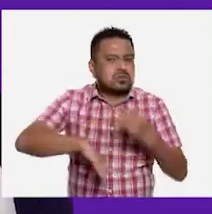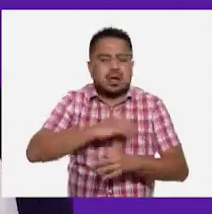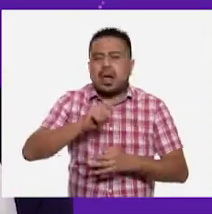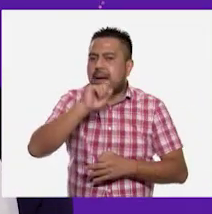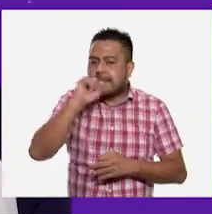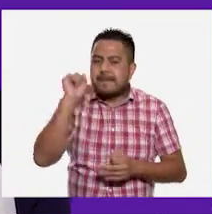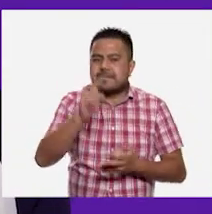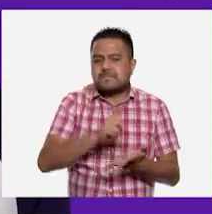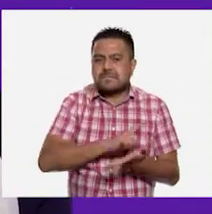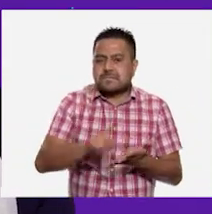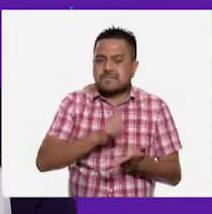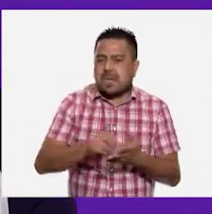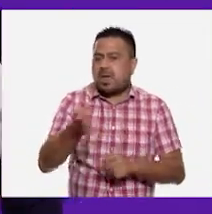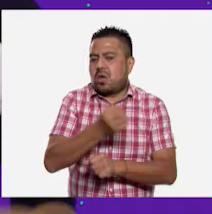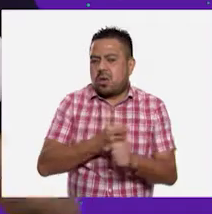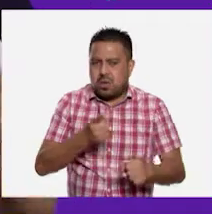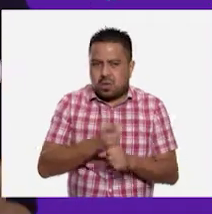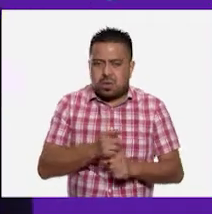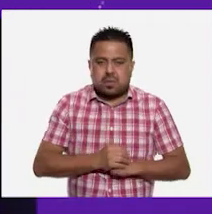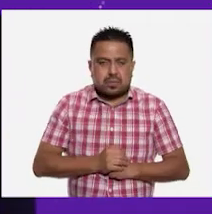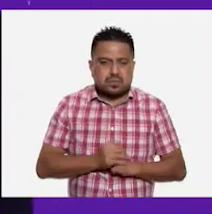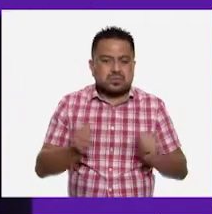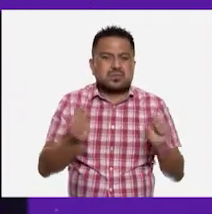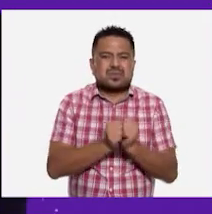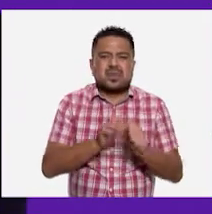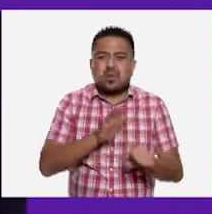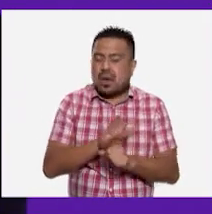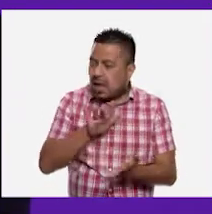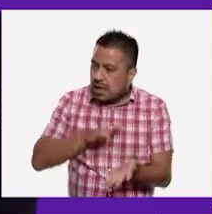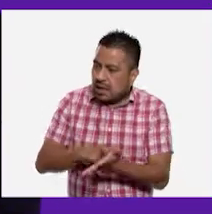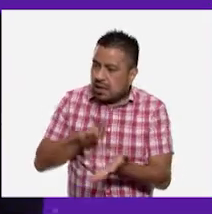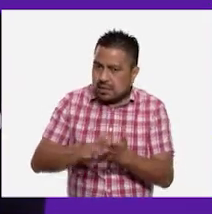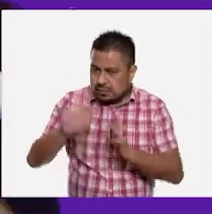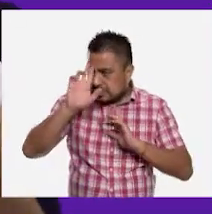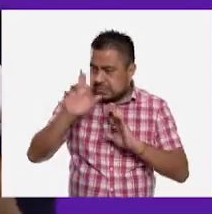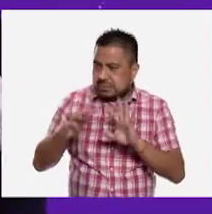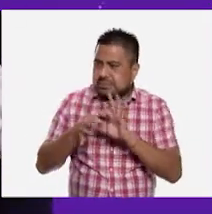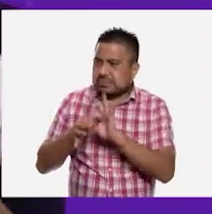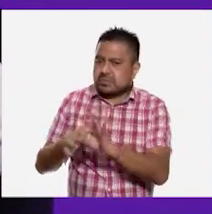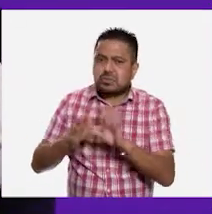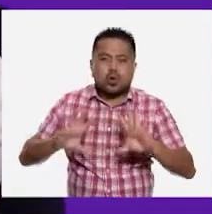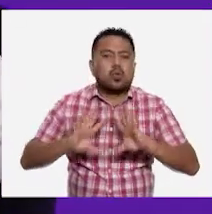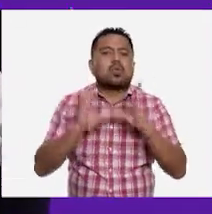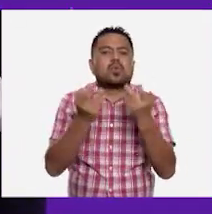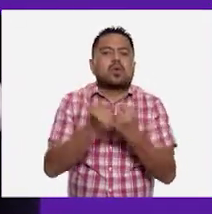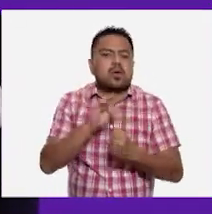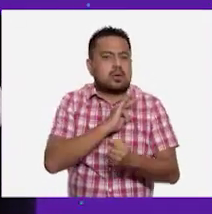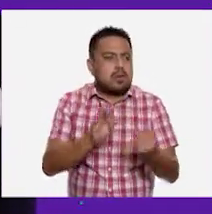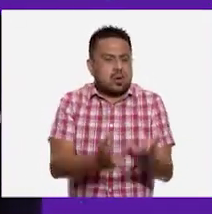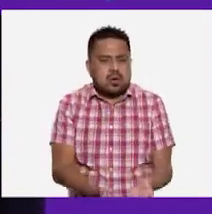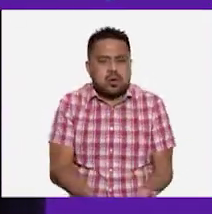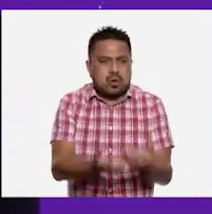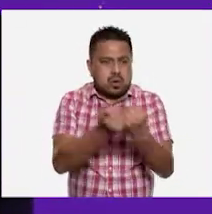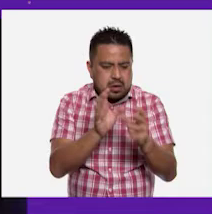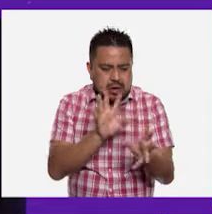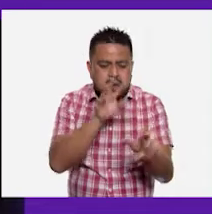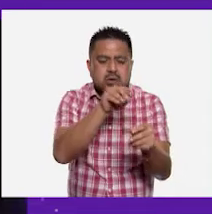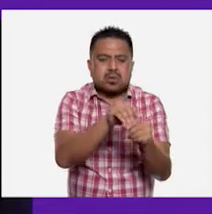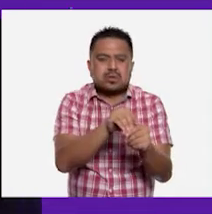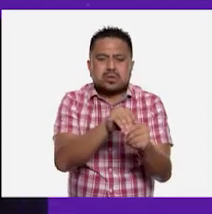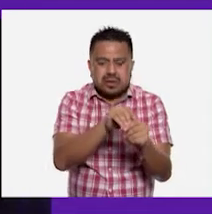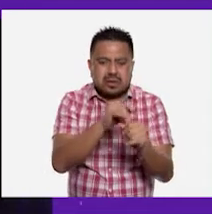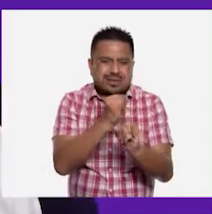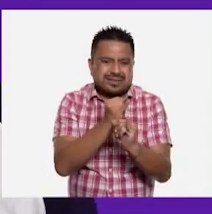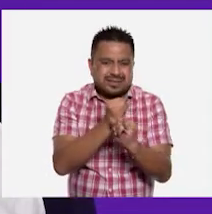mismos derechos y oportunidades. A través del apoyo y el respeto mutuo, juntos podemos lograr una inclusión digital